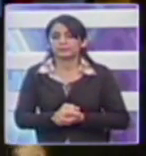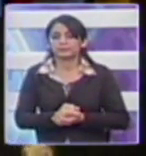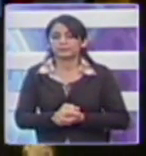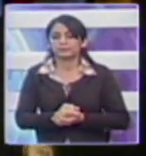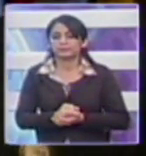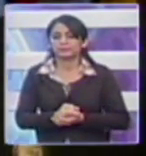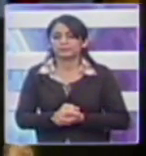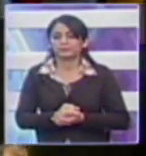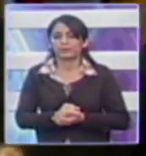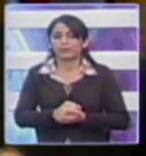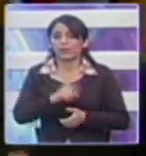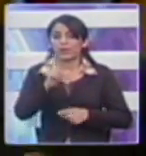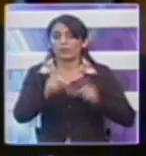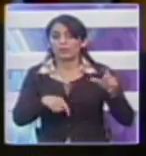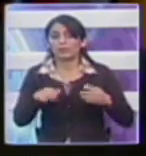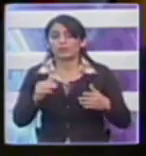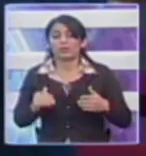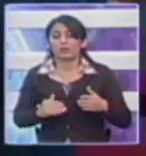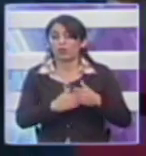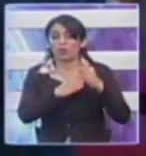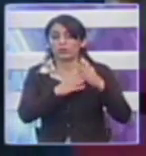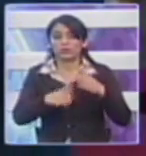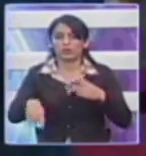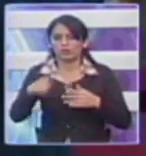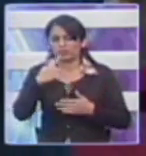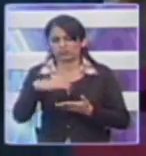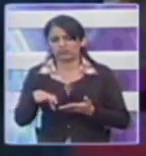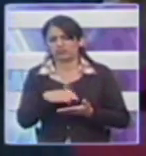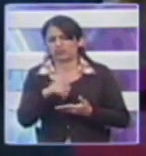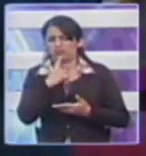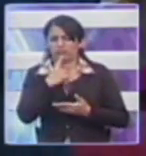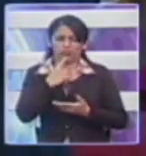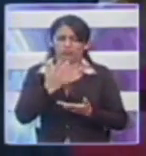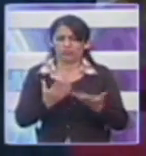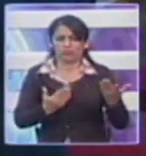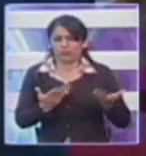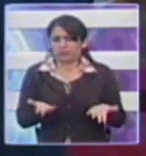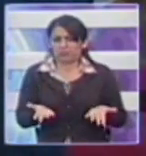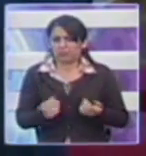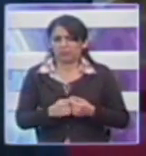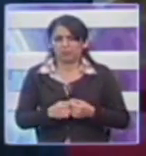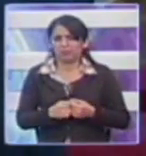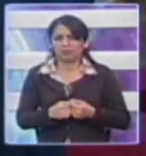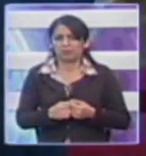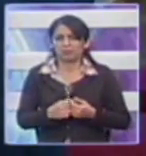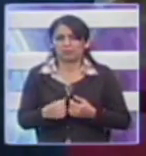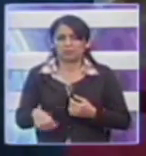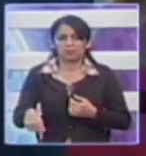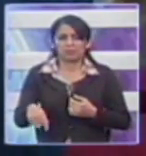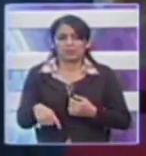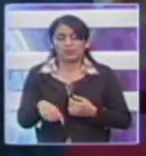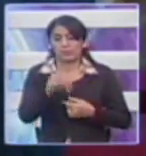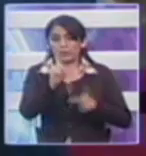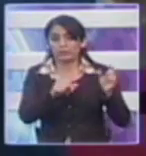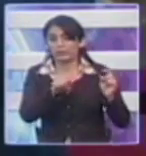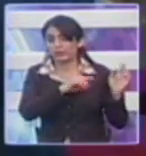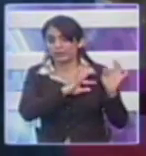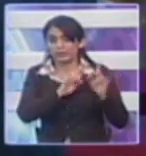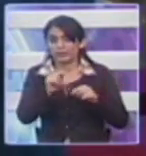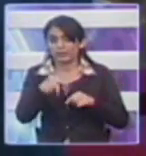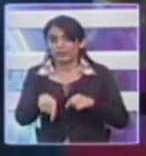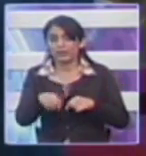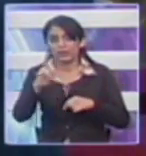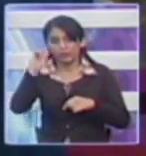los legisladores de oposición cuestionaron que durante la durante la participación de las autoridades del